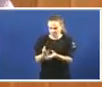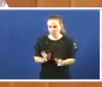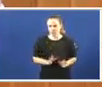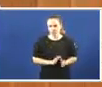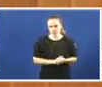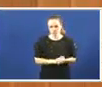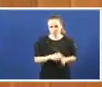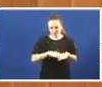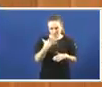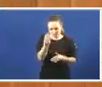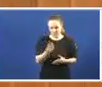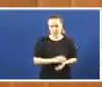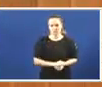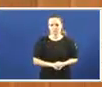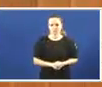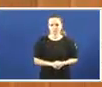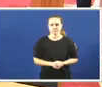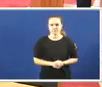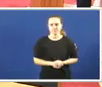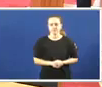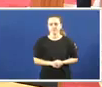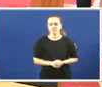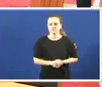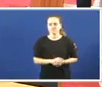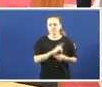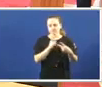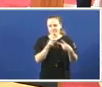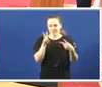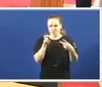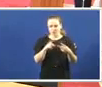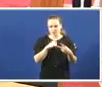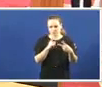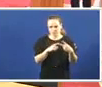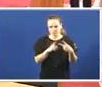podamos entender. A segunda idea